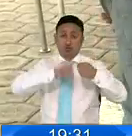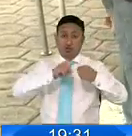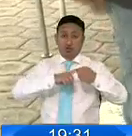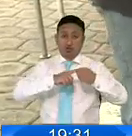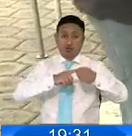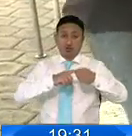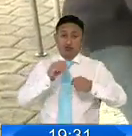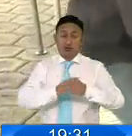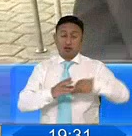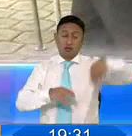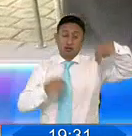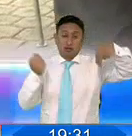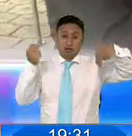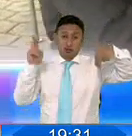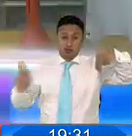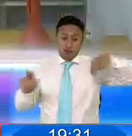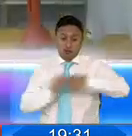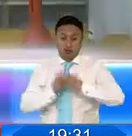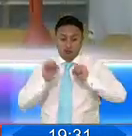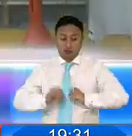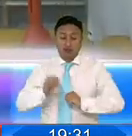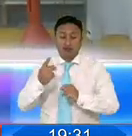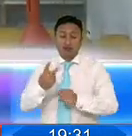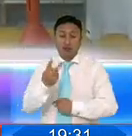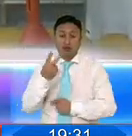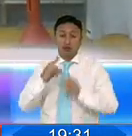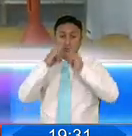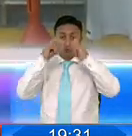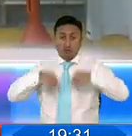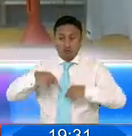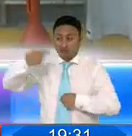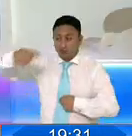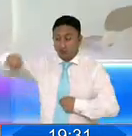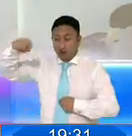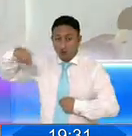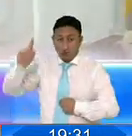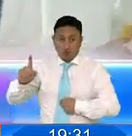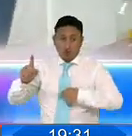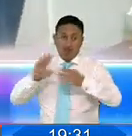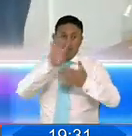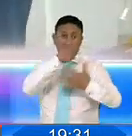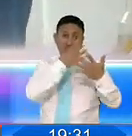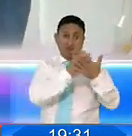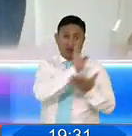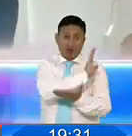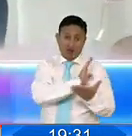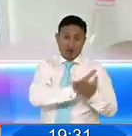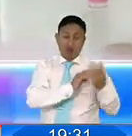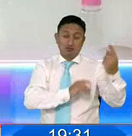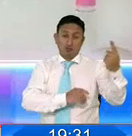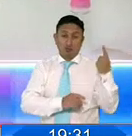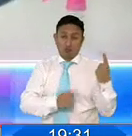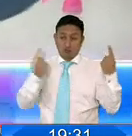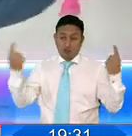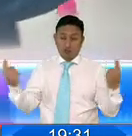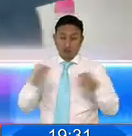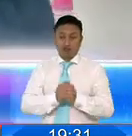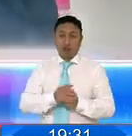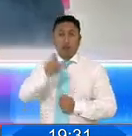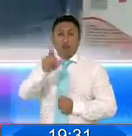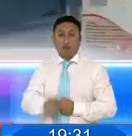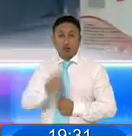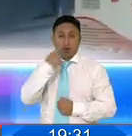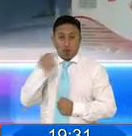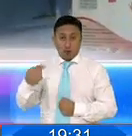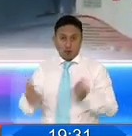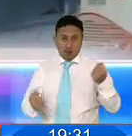la Secretaría de Salud Municipal instaló dos puntos de triaje en Quitumbi y Carcelén para realizar las pruebas PCR a aquellos pasajeros,